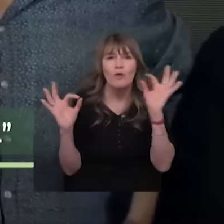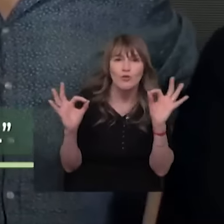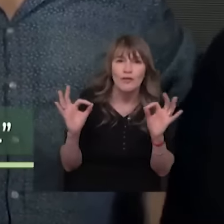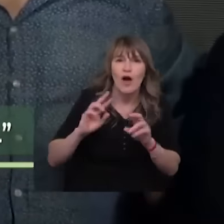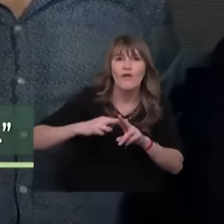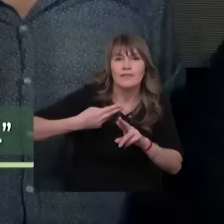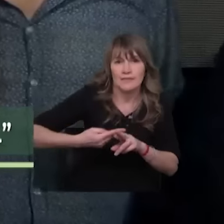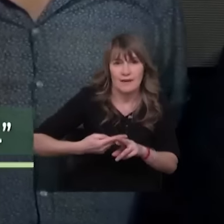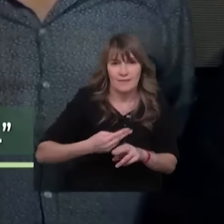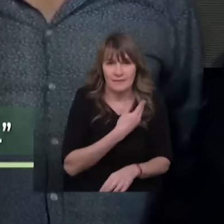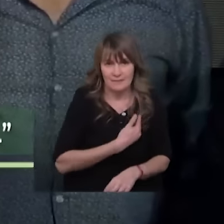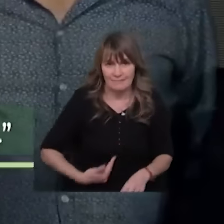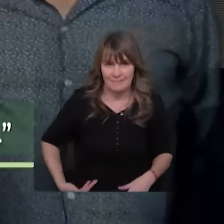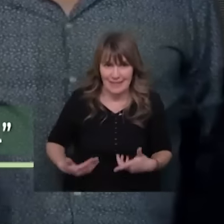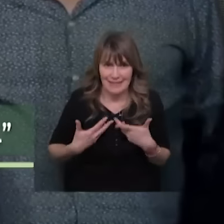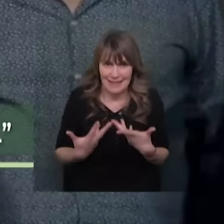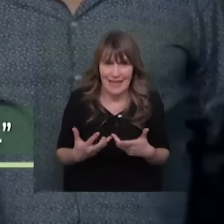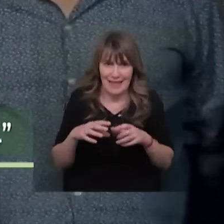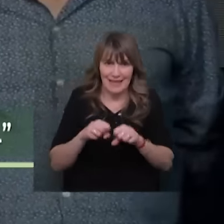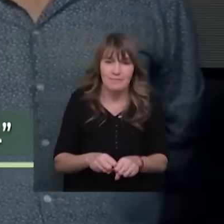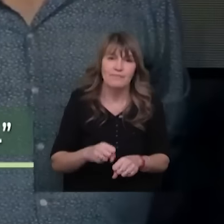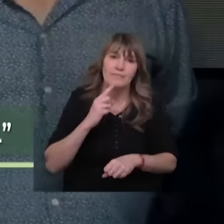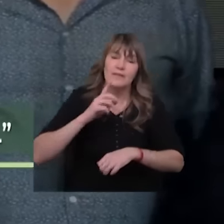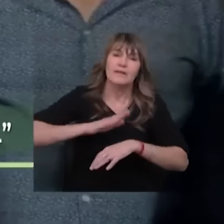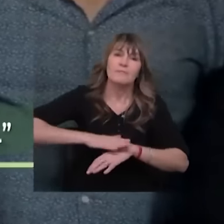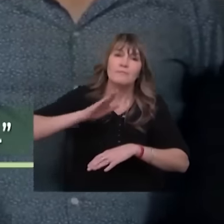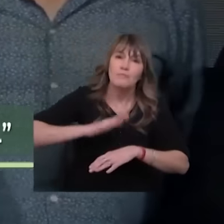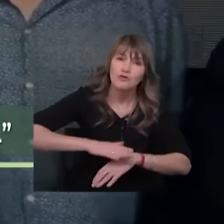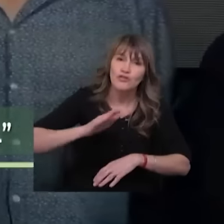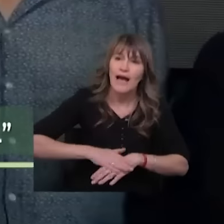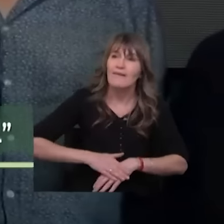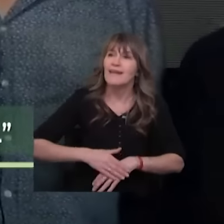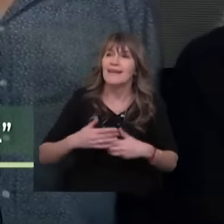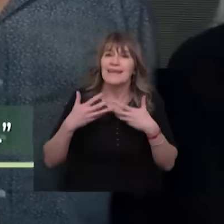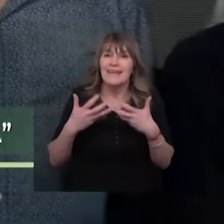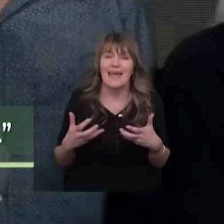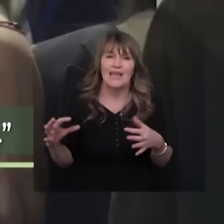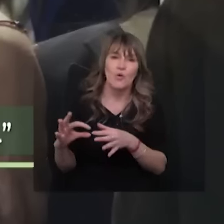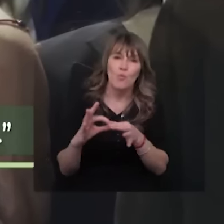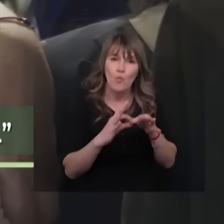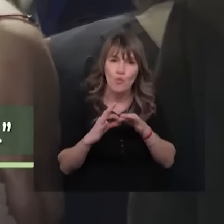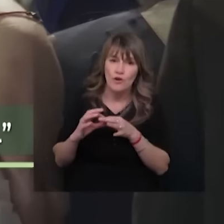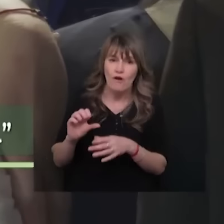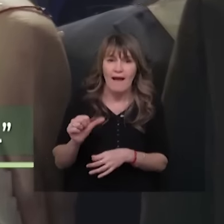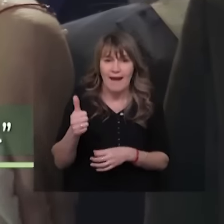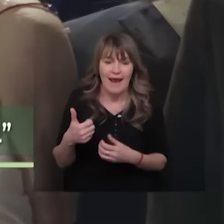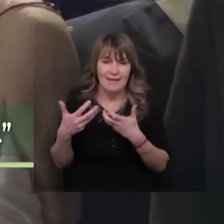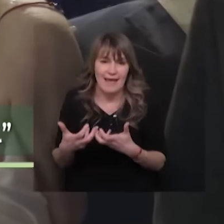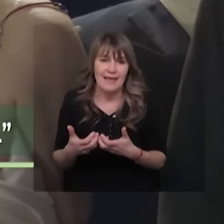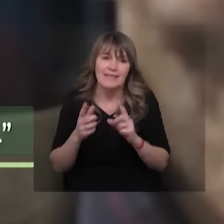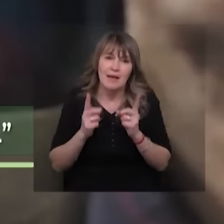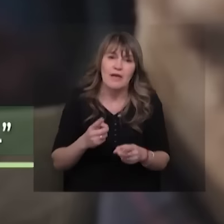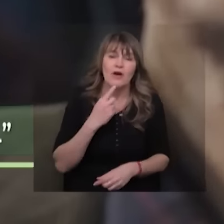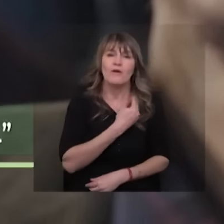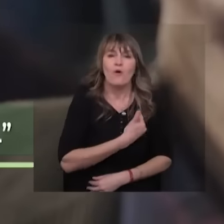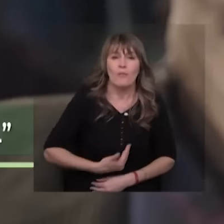gobierno y tenemos claro la responsabilidad de la unidad para ganar pero sobre todo la unidad para